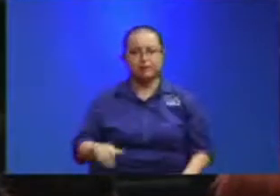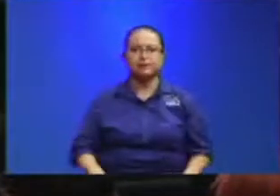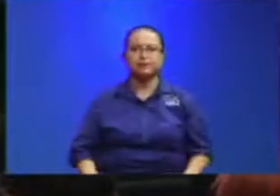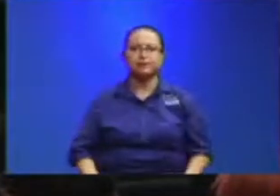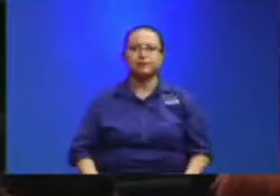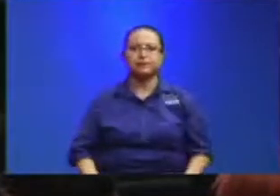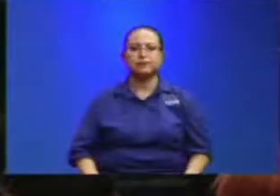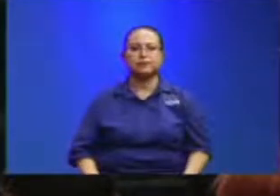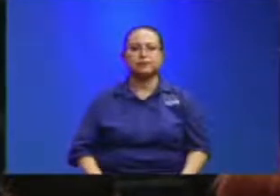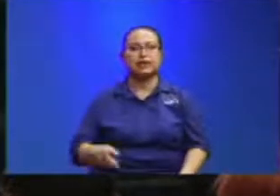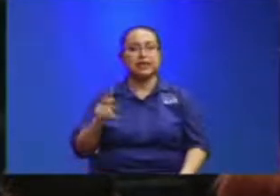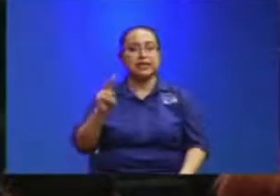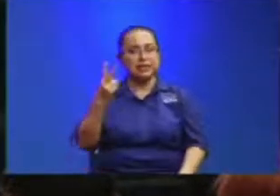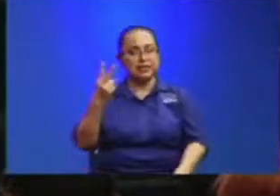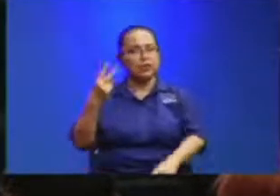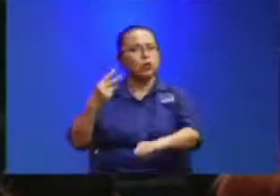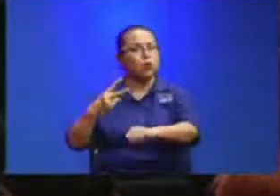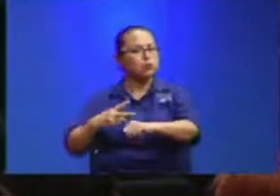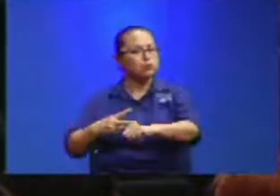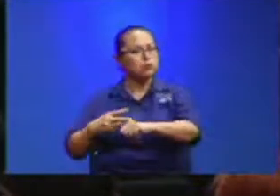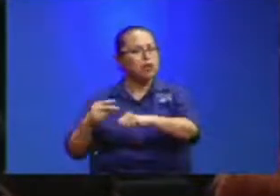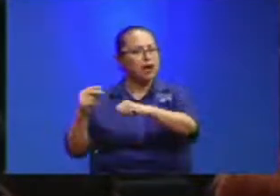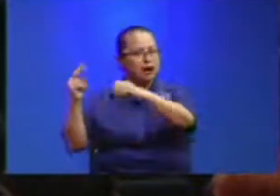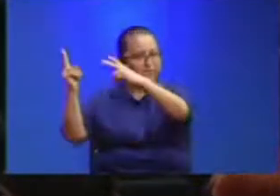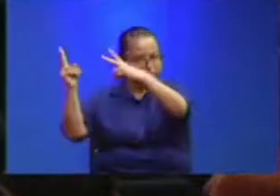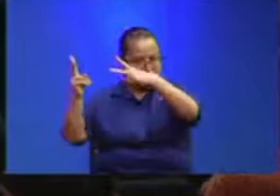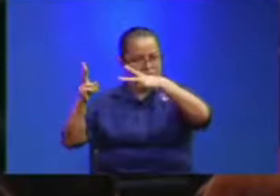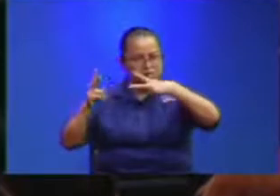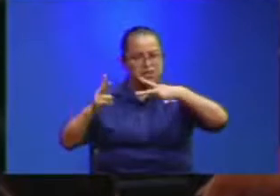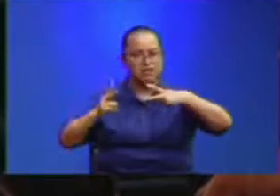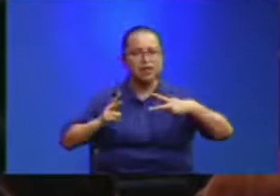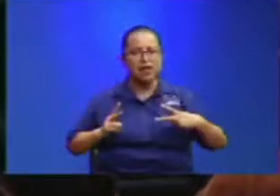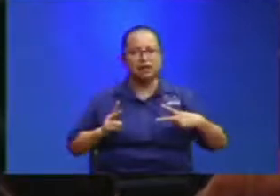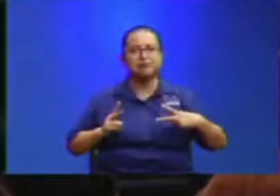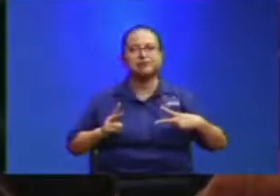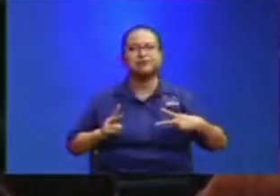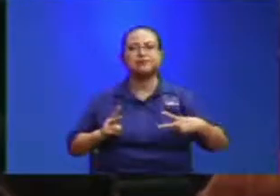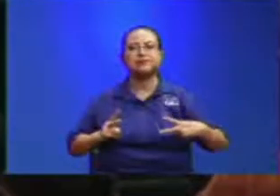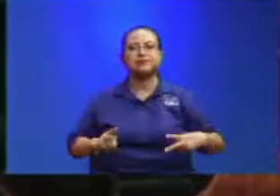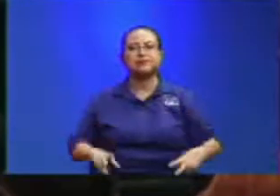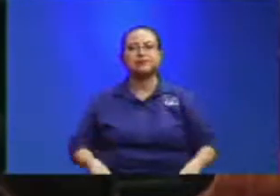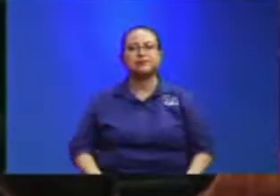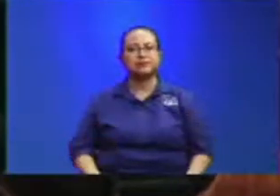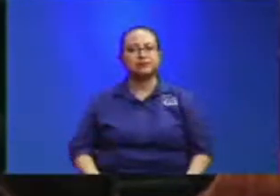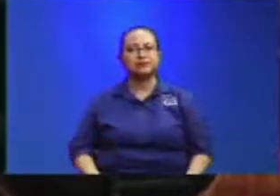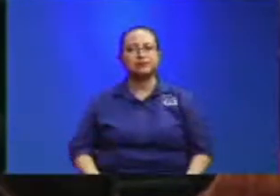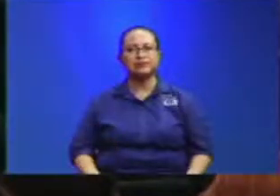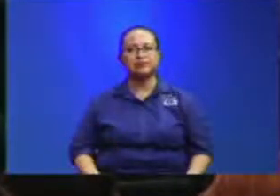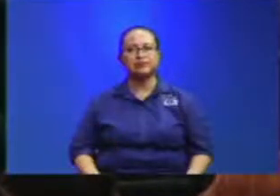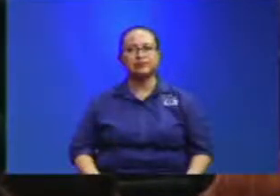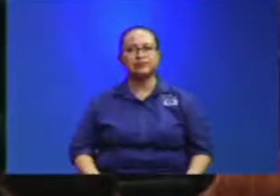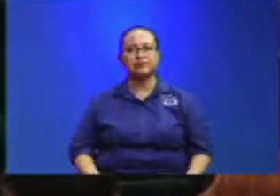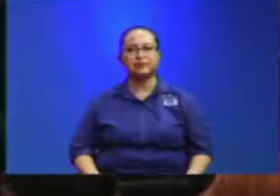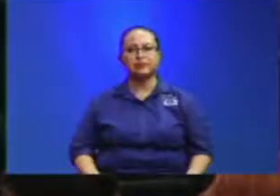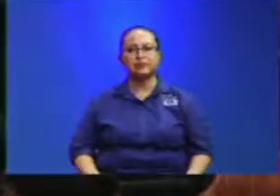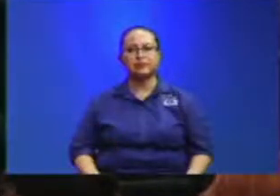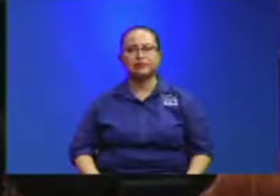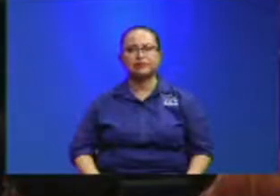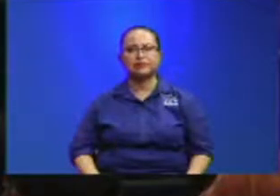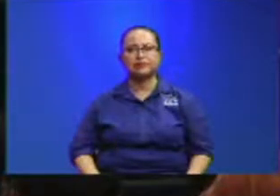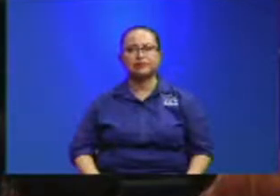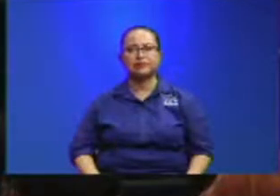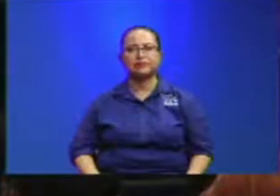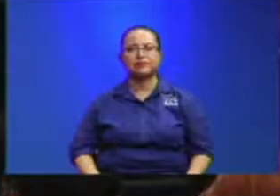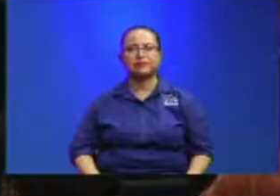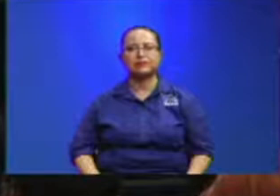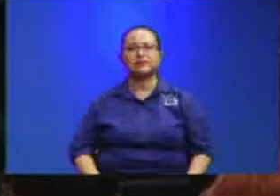cuando viene la segunda vez y aquí mejor me entro aquí para no irme por donde te hablo la verdad y quedarme enfocado